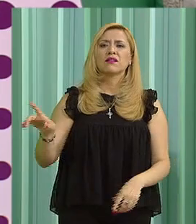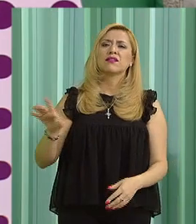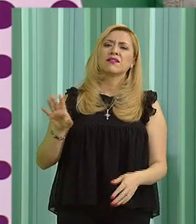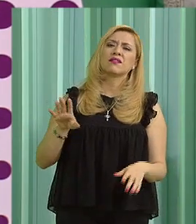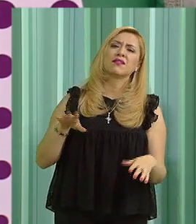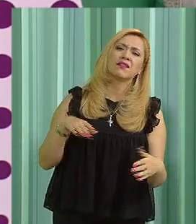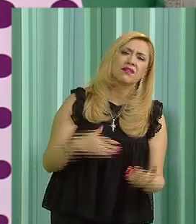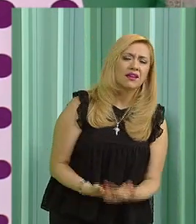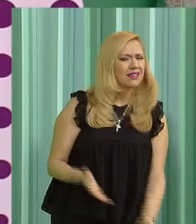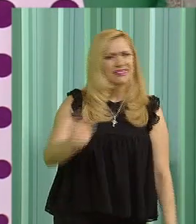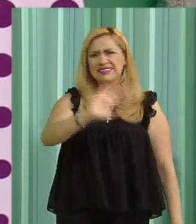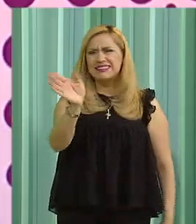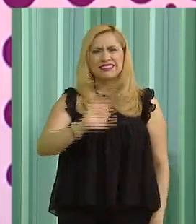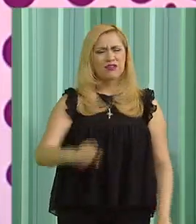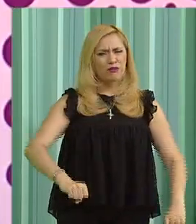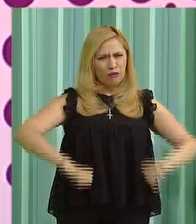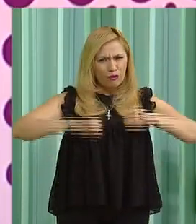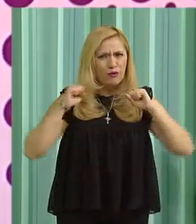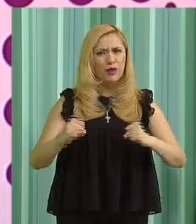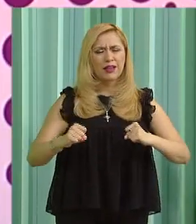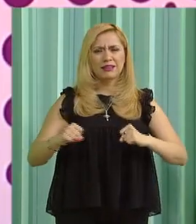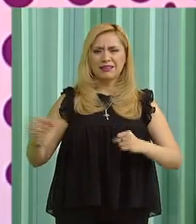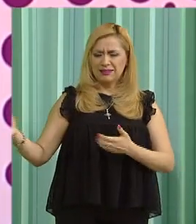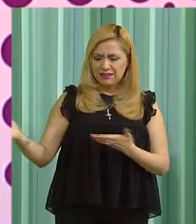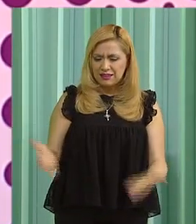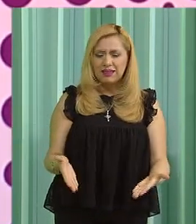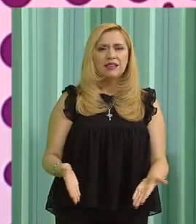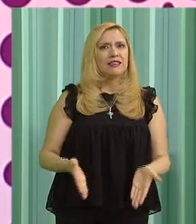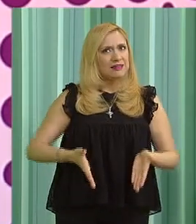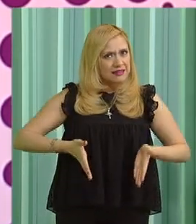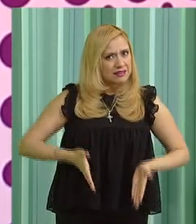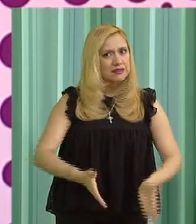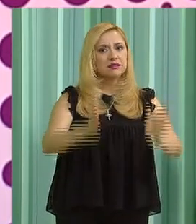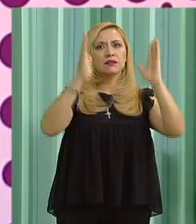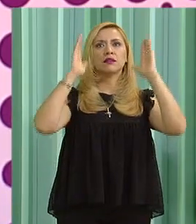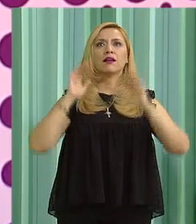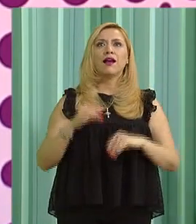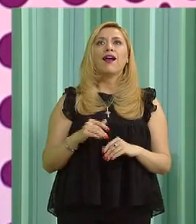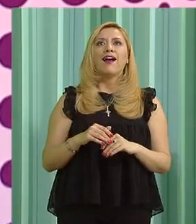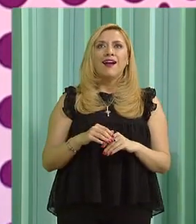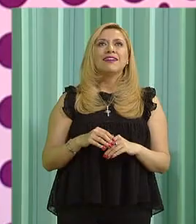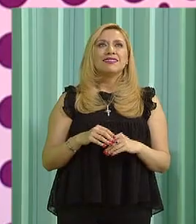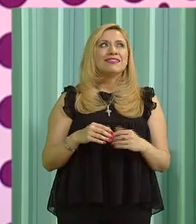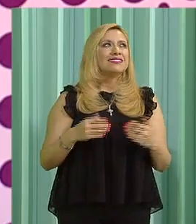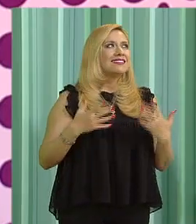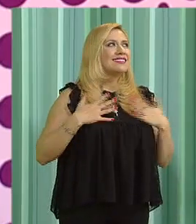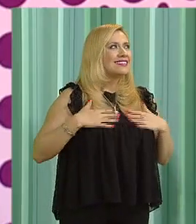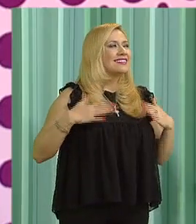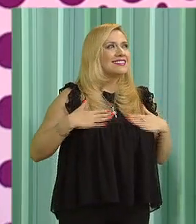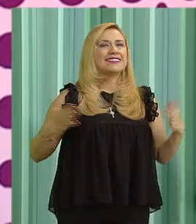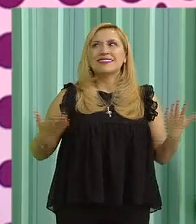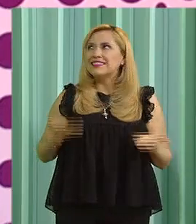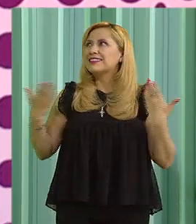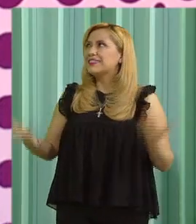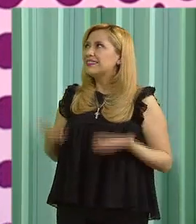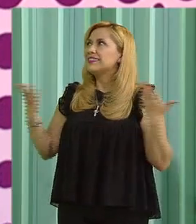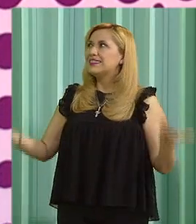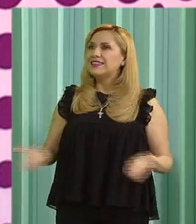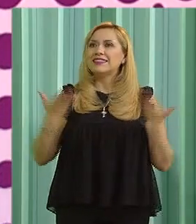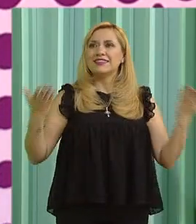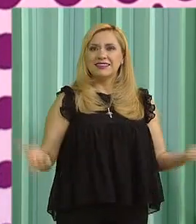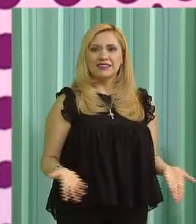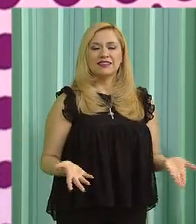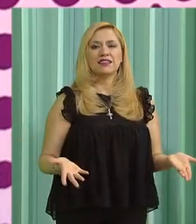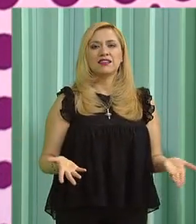ya llegaste aquí, ¿no? Y eso los hace sentir bien, ¿no? En esta confusión que de pronto pueden tener,